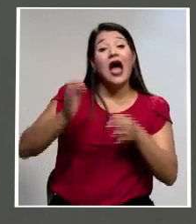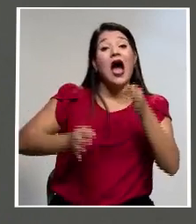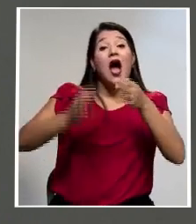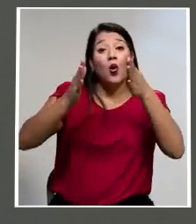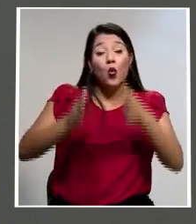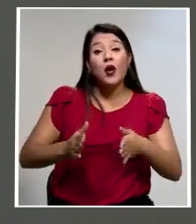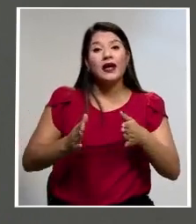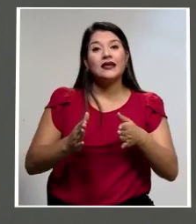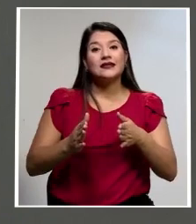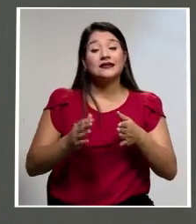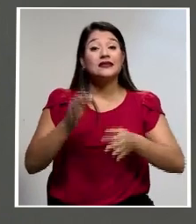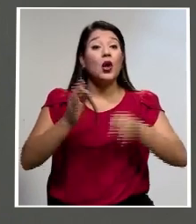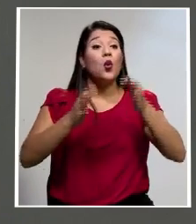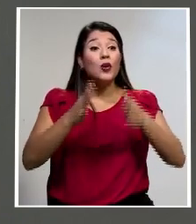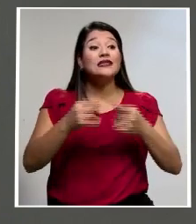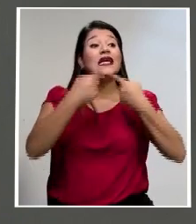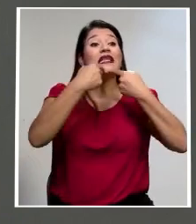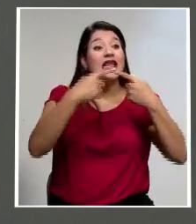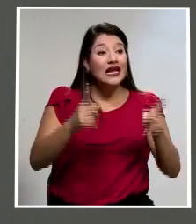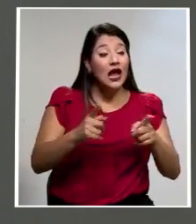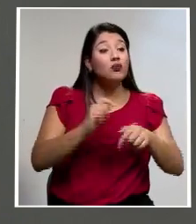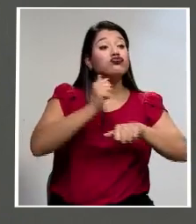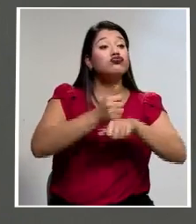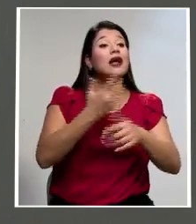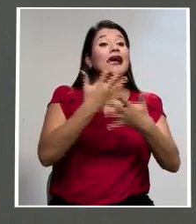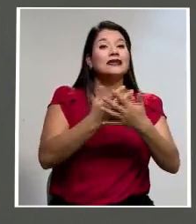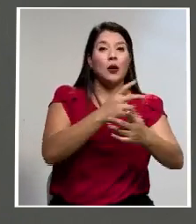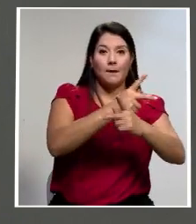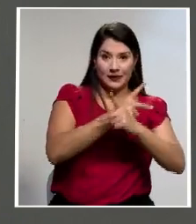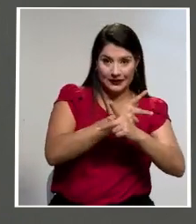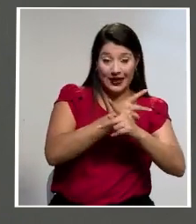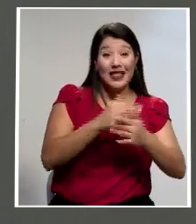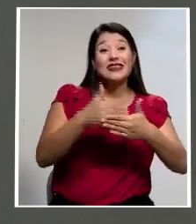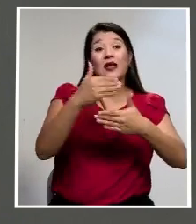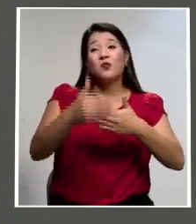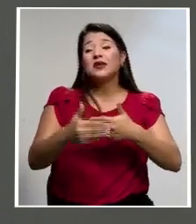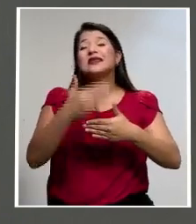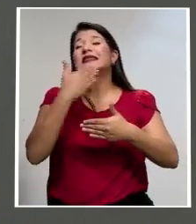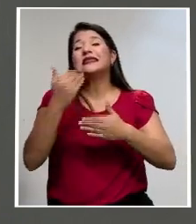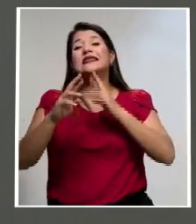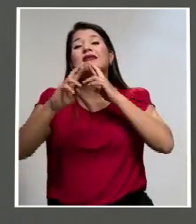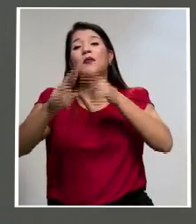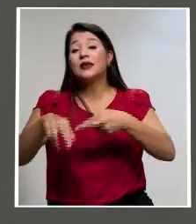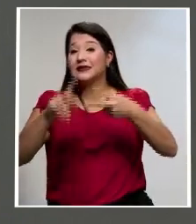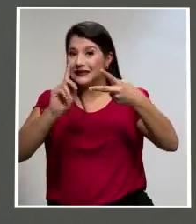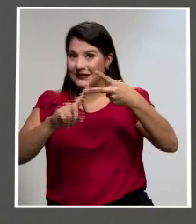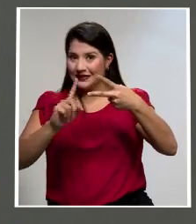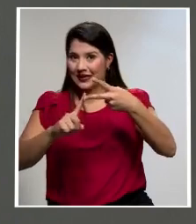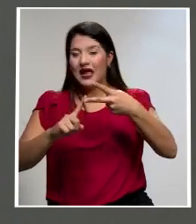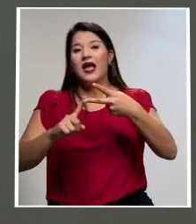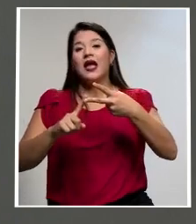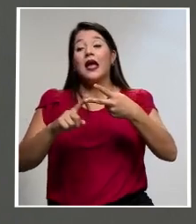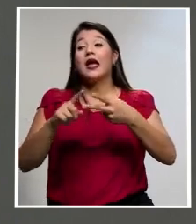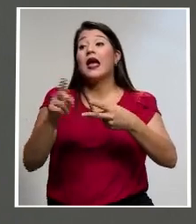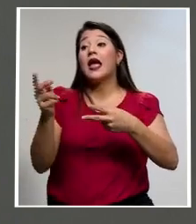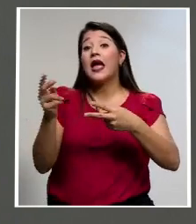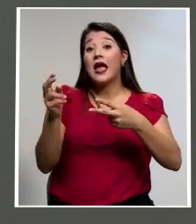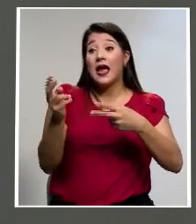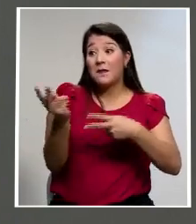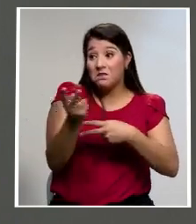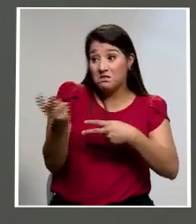la resolución en lo que tiene que ver con las medidas cautelares, el efecto inmediato es que al no haberse apelado la